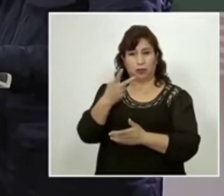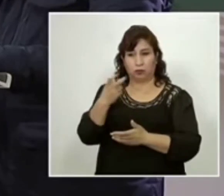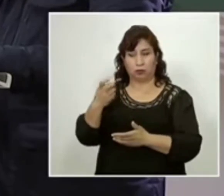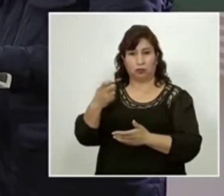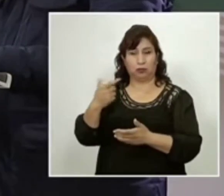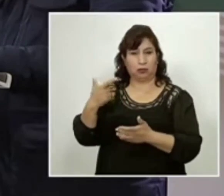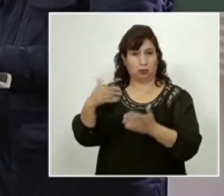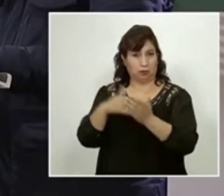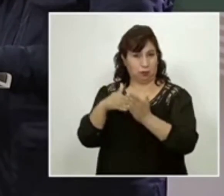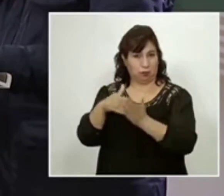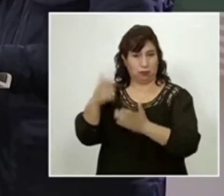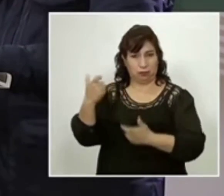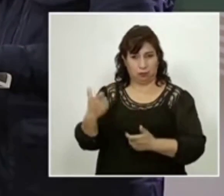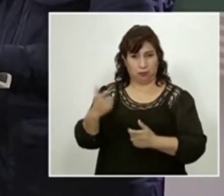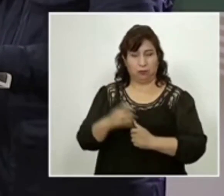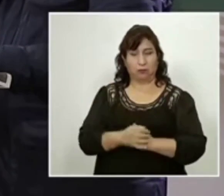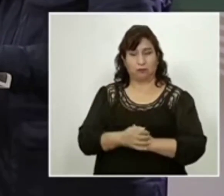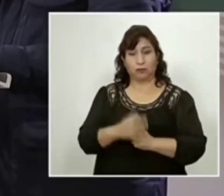millones de pesos.